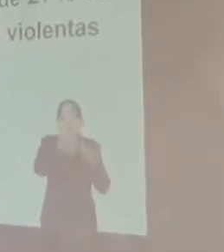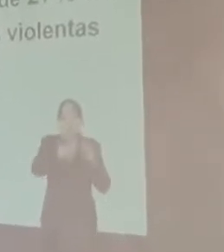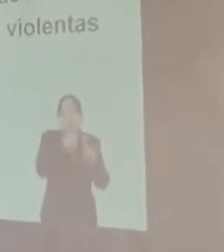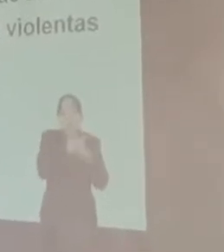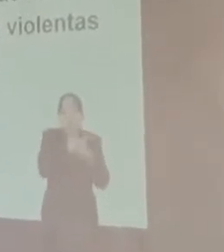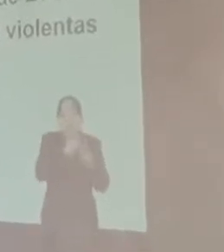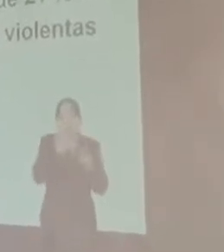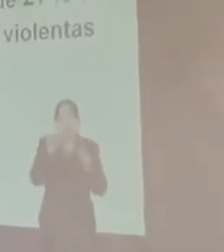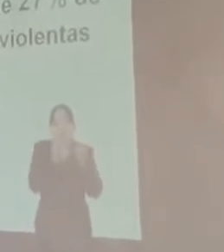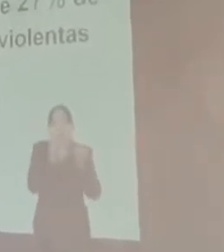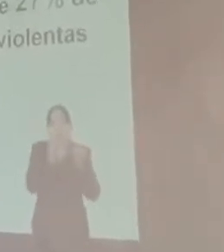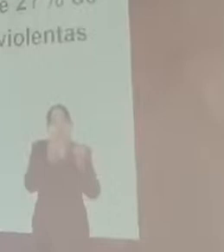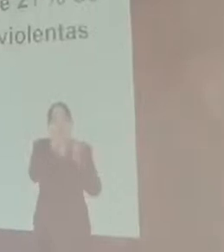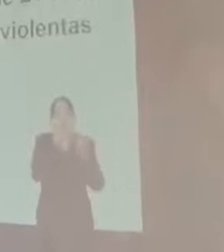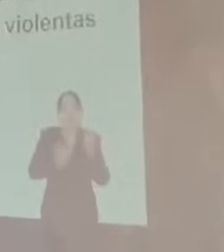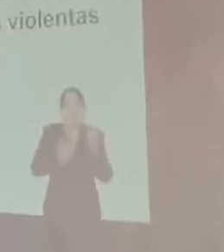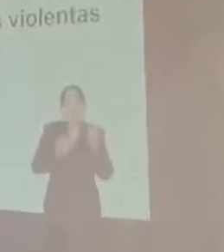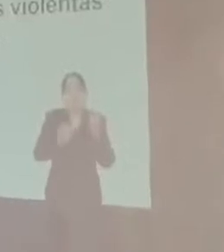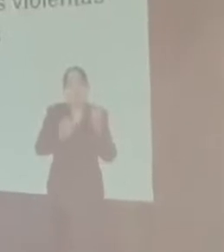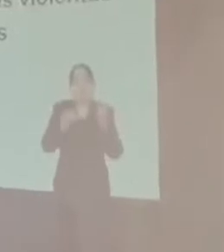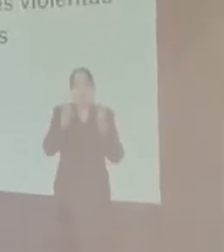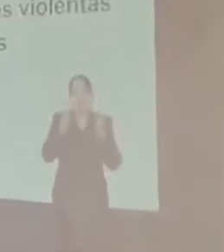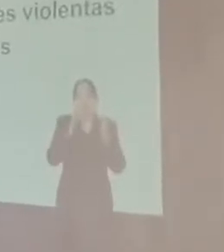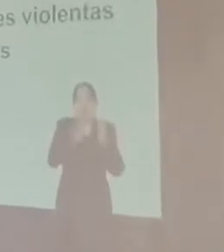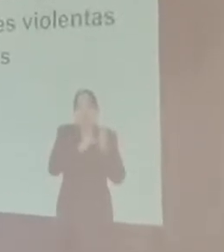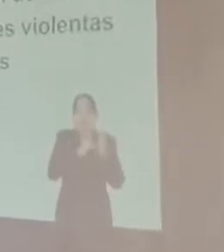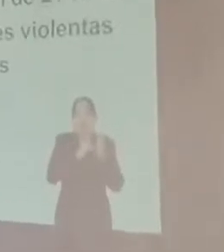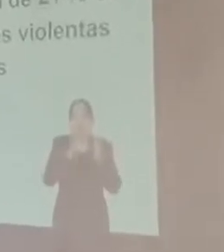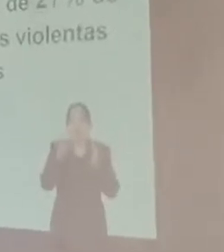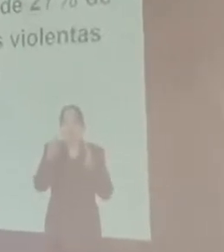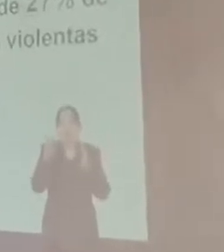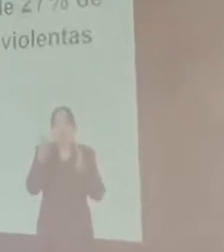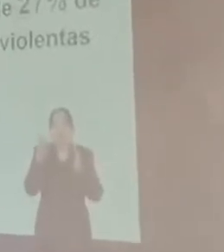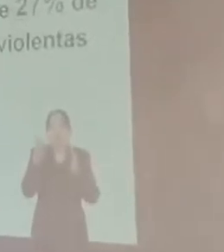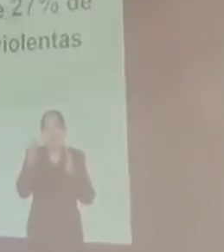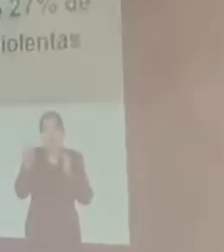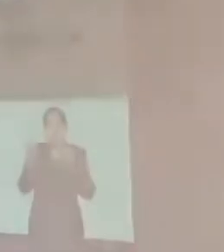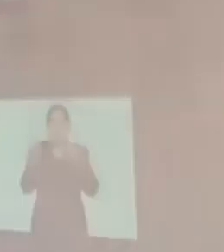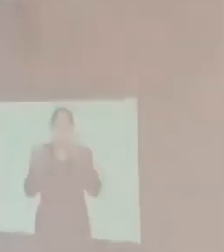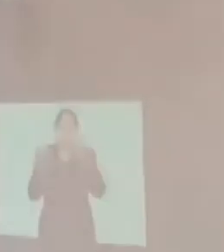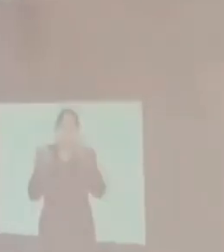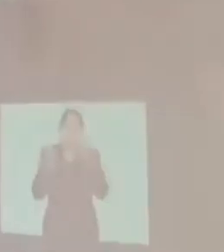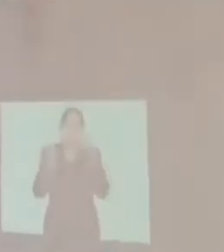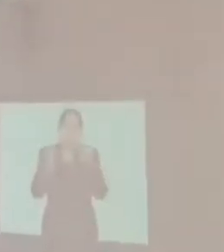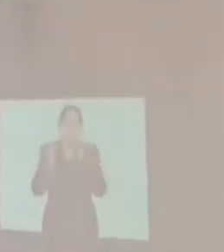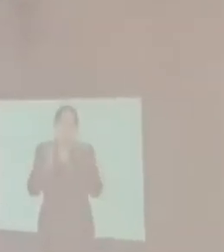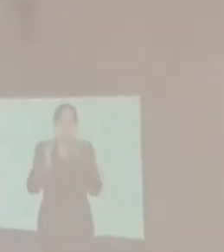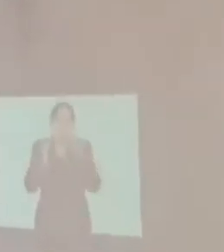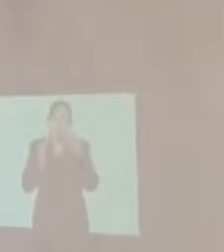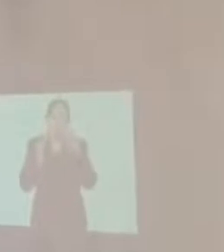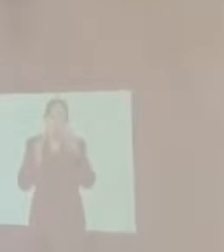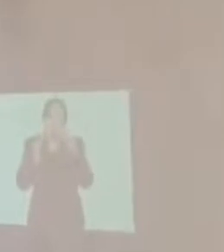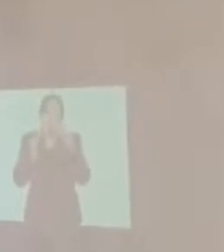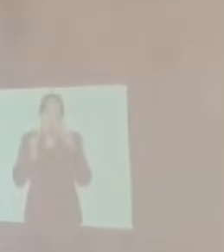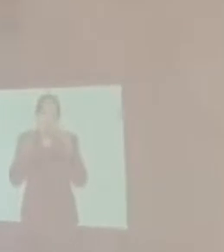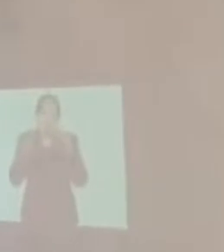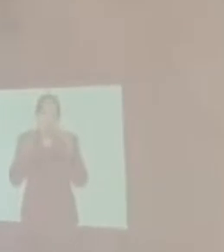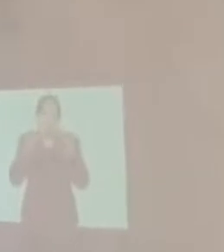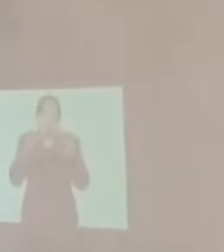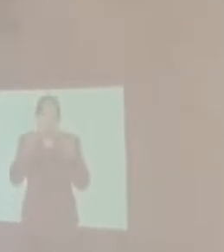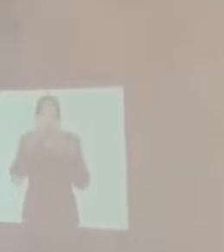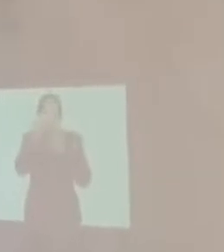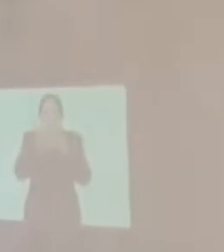un acto histórico, pues Claudia Sheinbaum, pues está lleno el Auditorio Nacional. Pues ahí fue donde